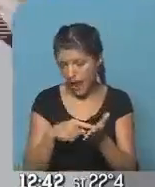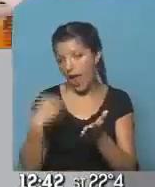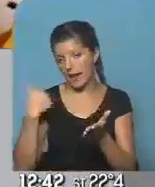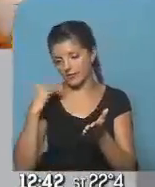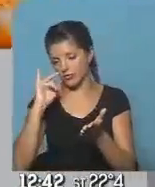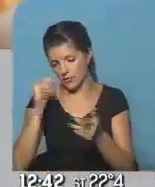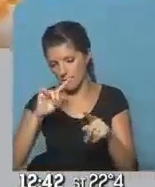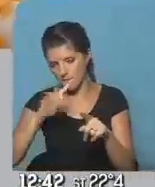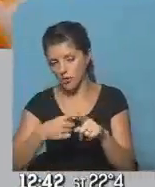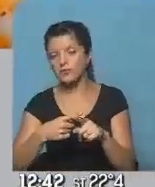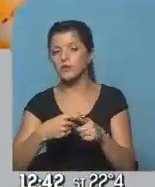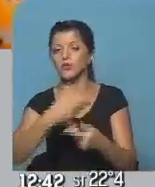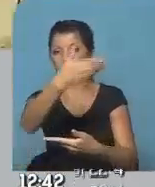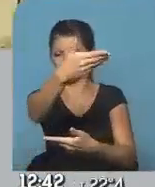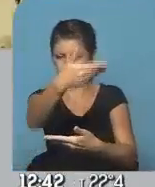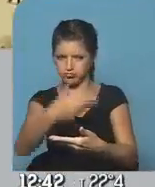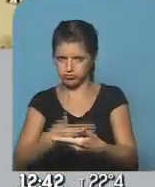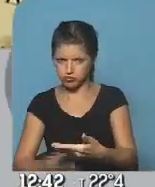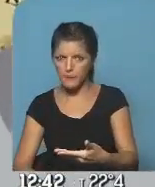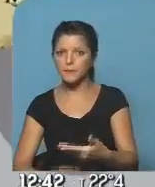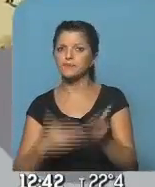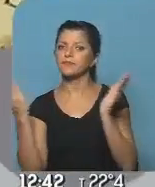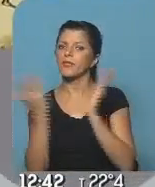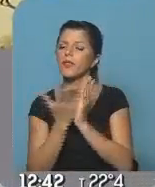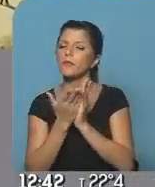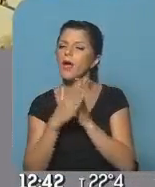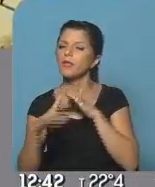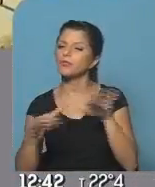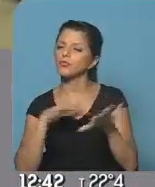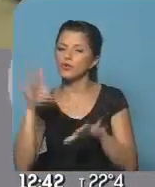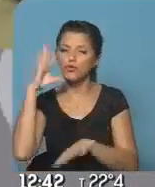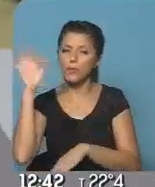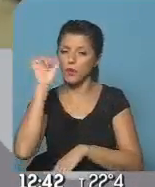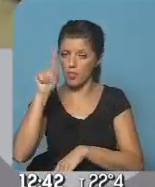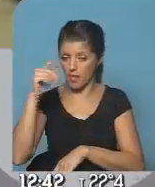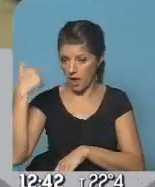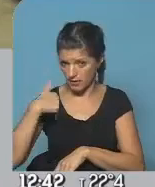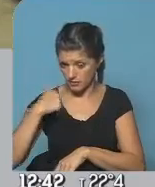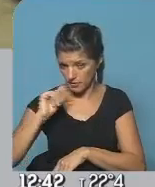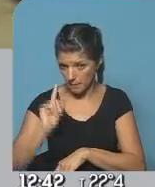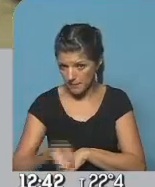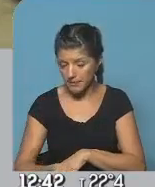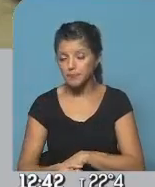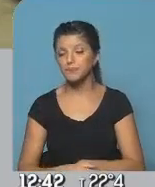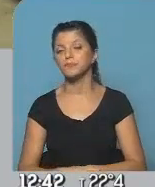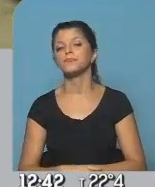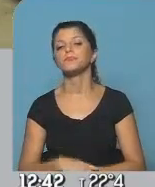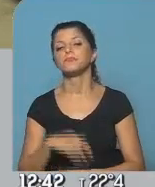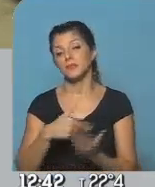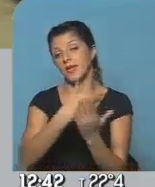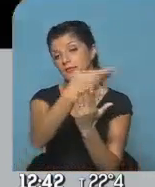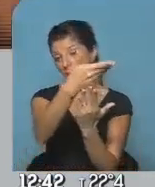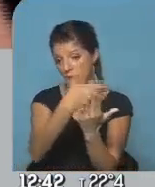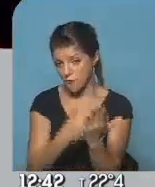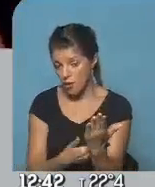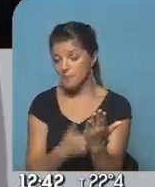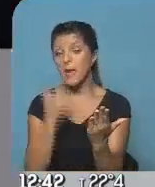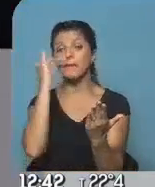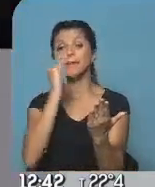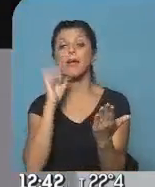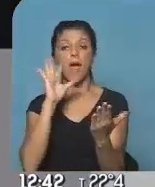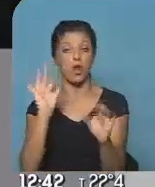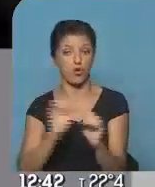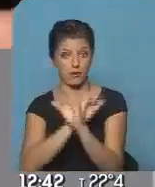argentinos, donde se analizaba también la posición argentina, y decía cosas muy claras. Además de señalar que todavía no